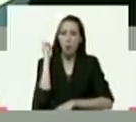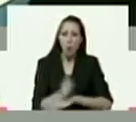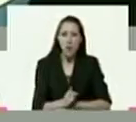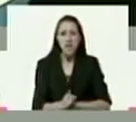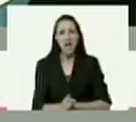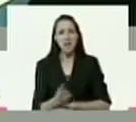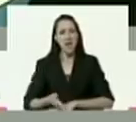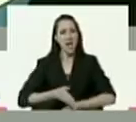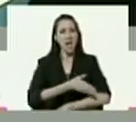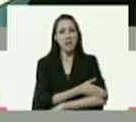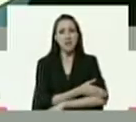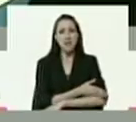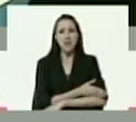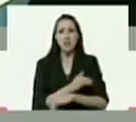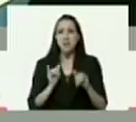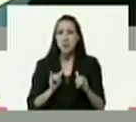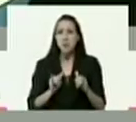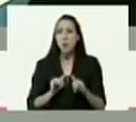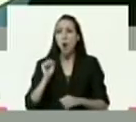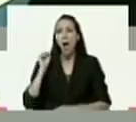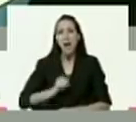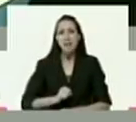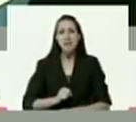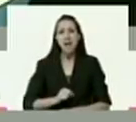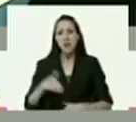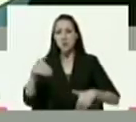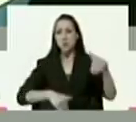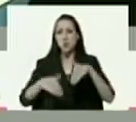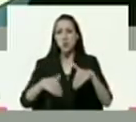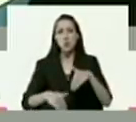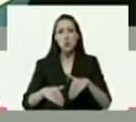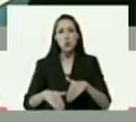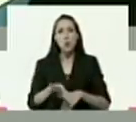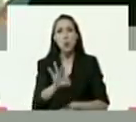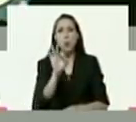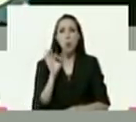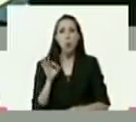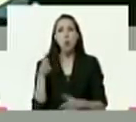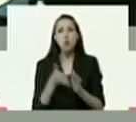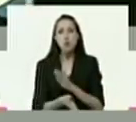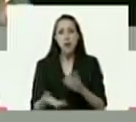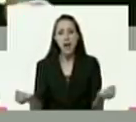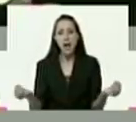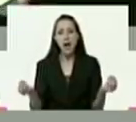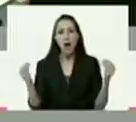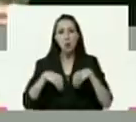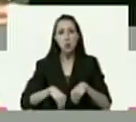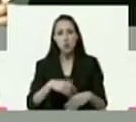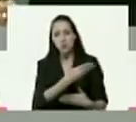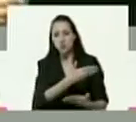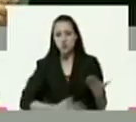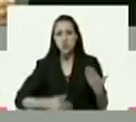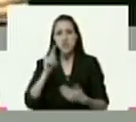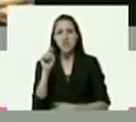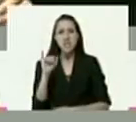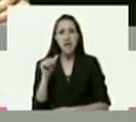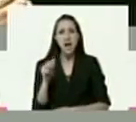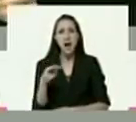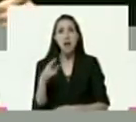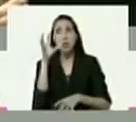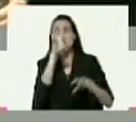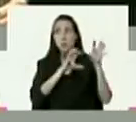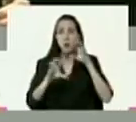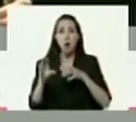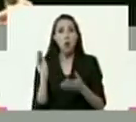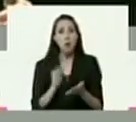¿no?, en este caso, aceptar a votar a favor de la activación del TIAR, o ver cómo ahora salen otros países y dicen, no, yo